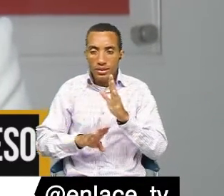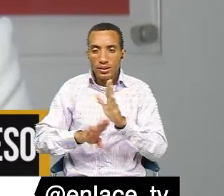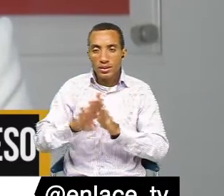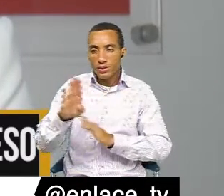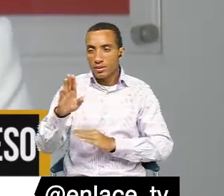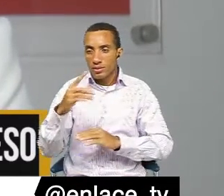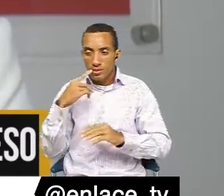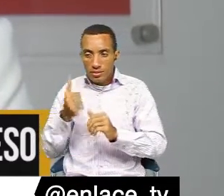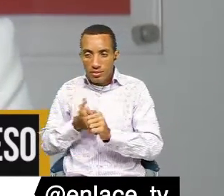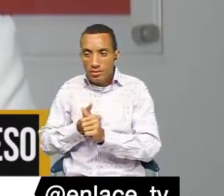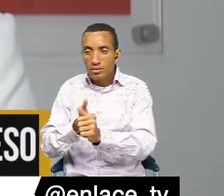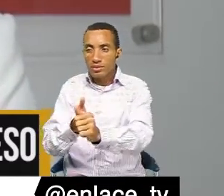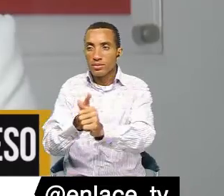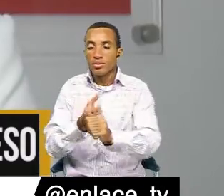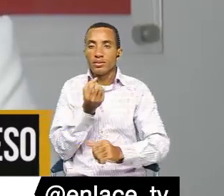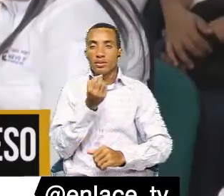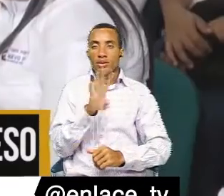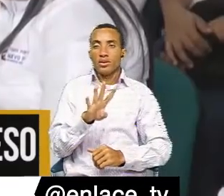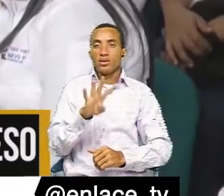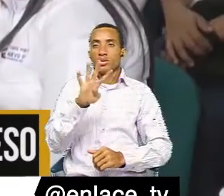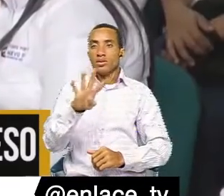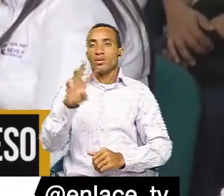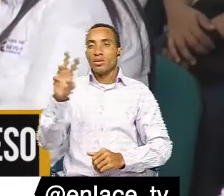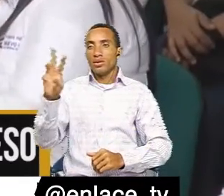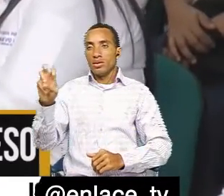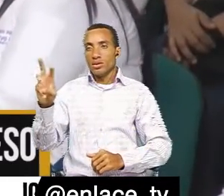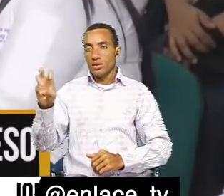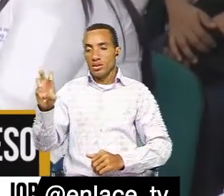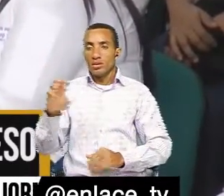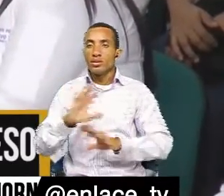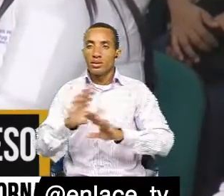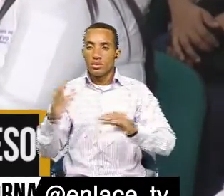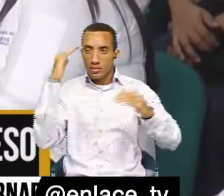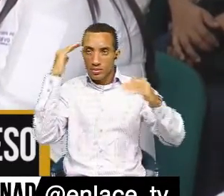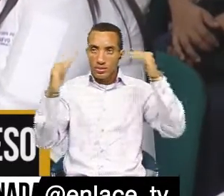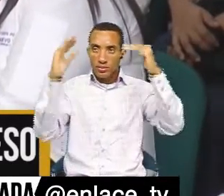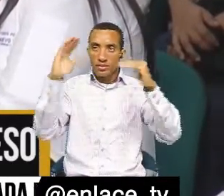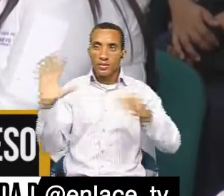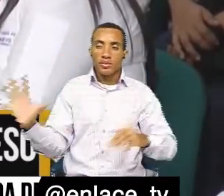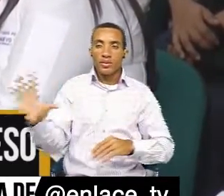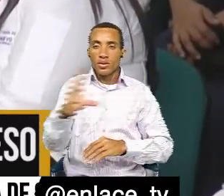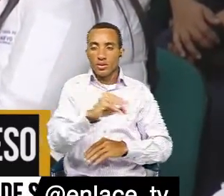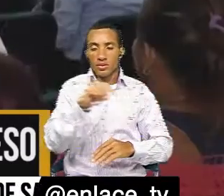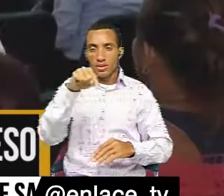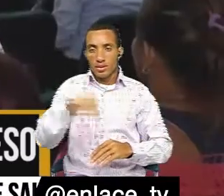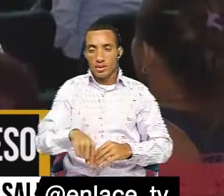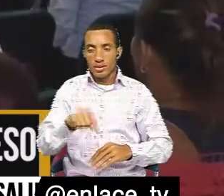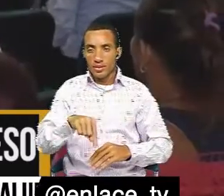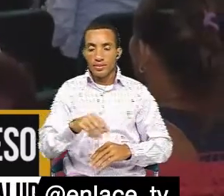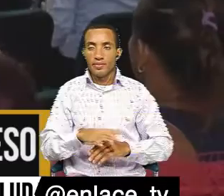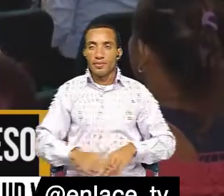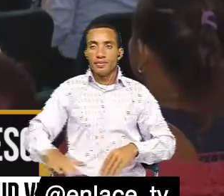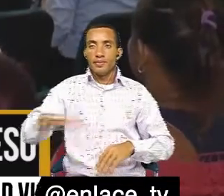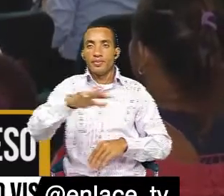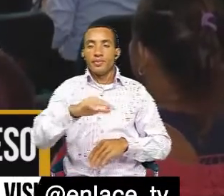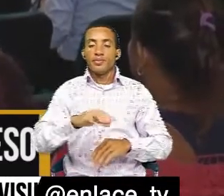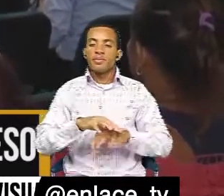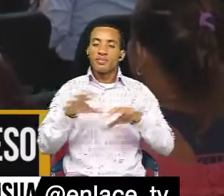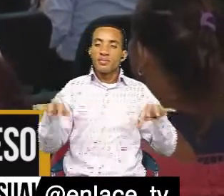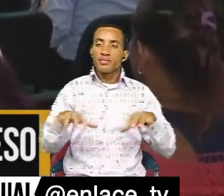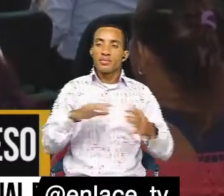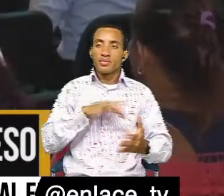la 1448 en el marco de las competencias, por supuesto, de todo el SNARIP aquí en el territorio. En la actividad participarán